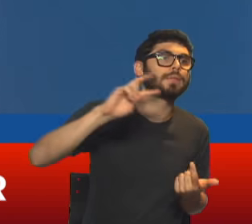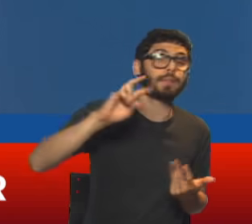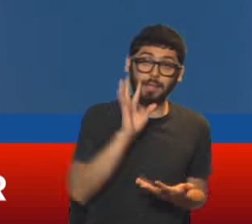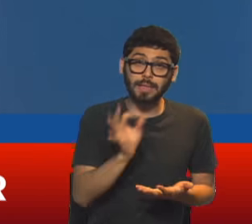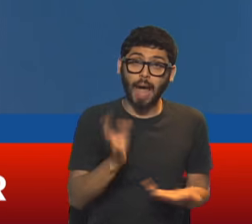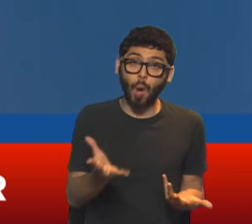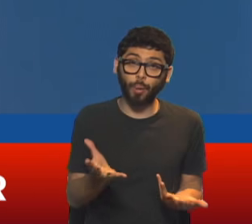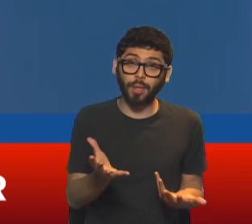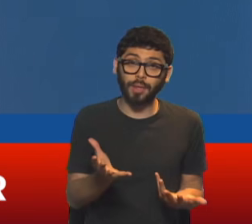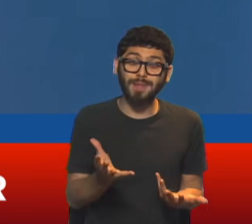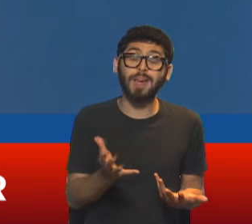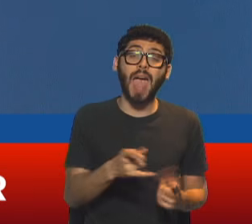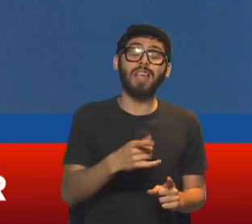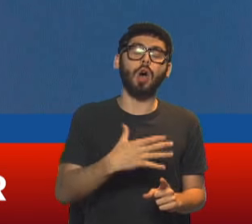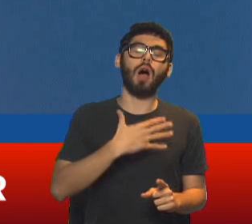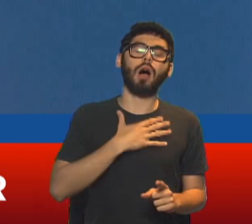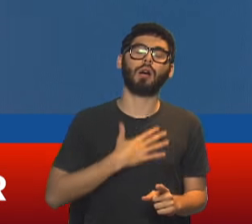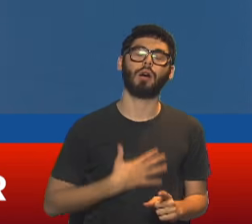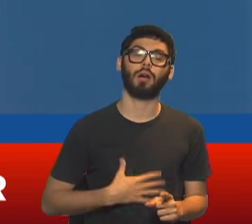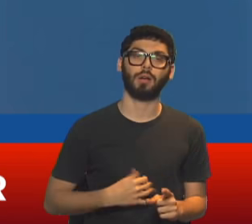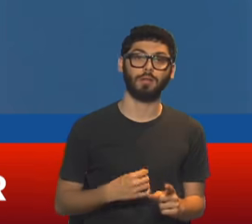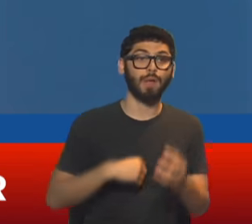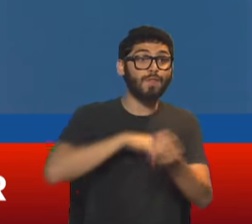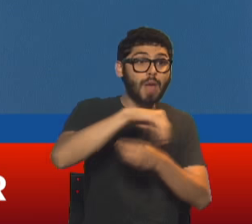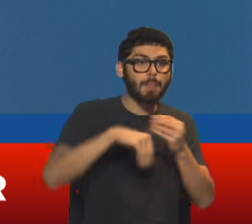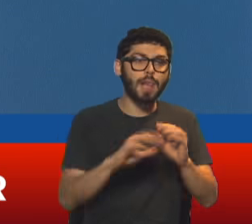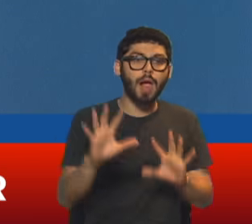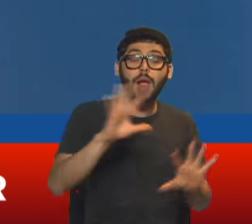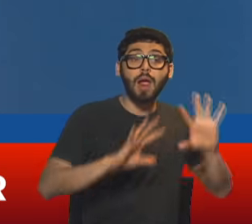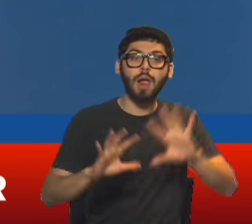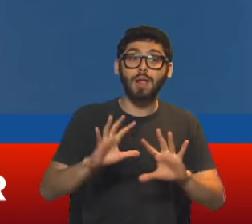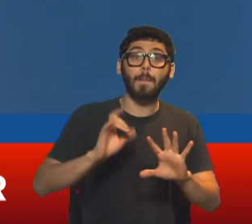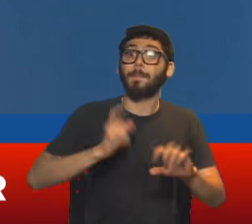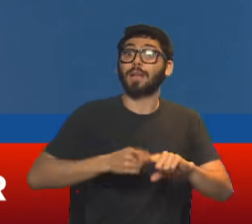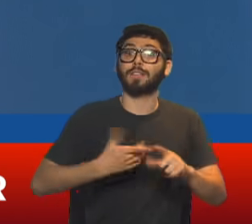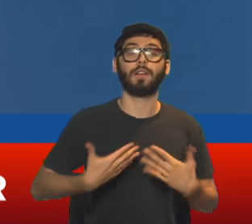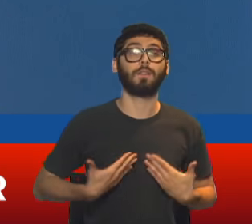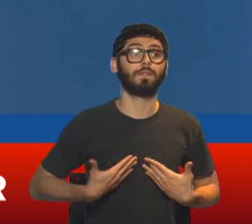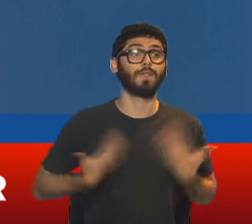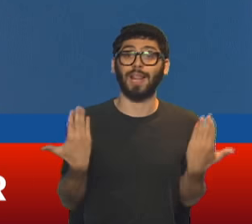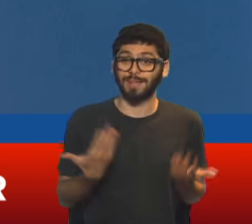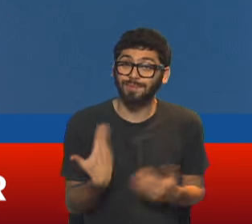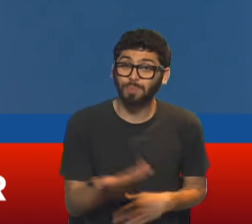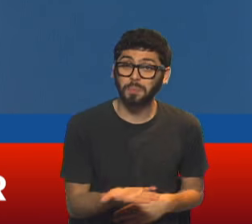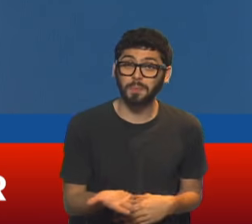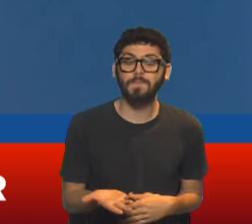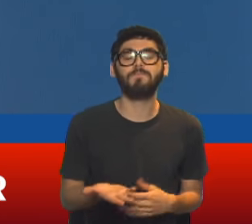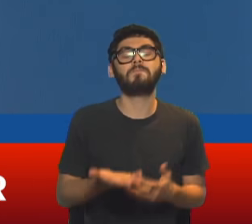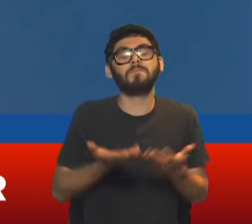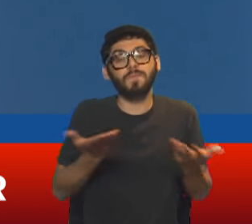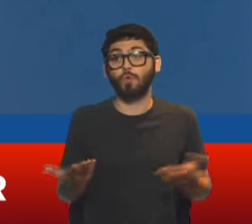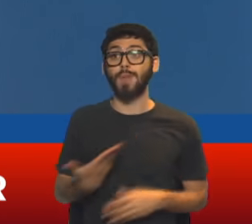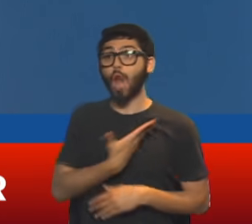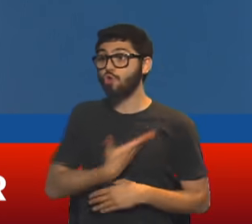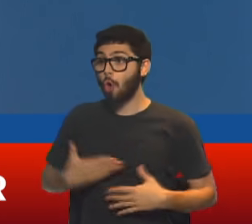tranquilidad todo eso es organización familiar y todo eso es felicidad para las familias argentinas entonces para nuestro